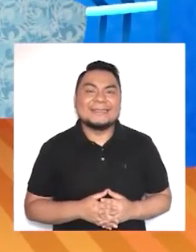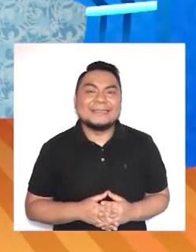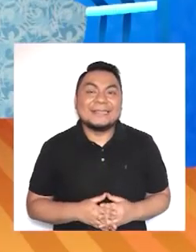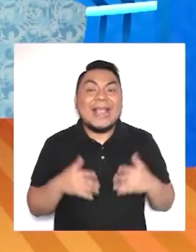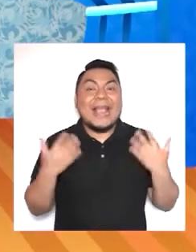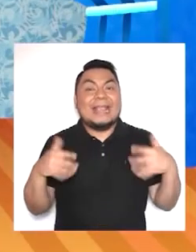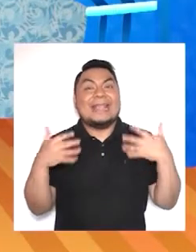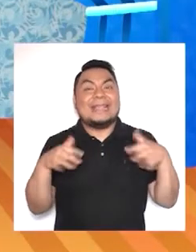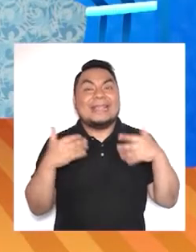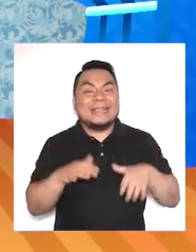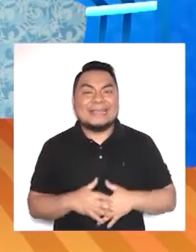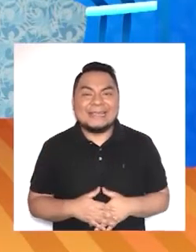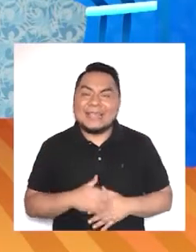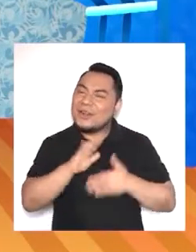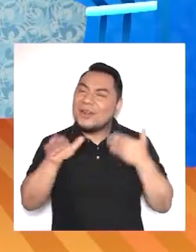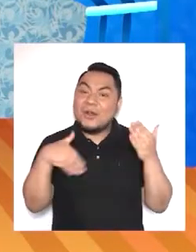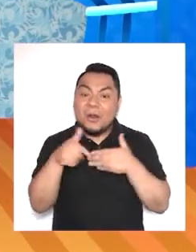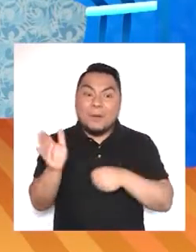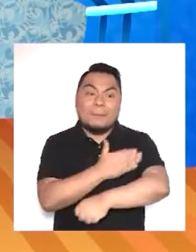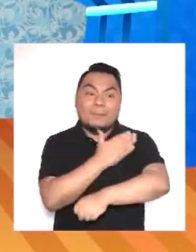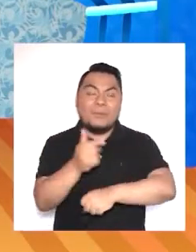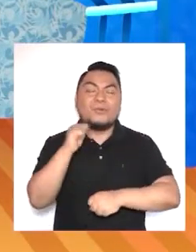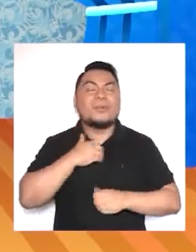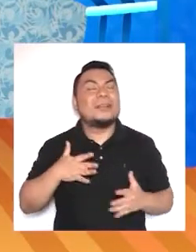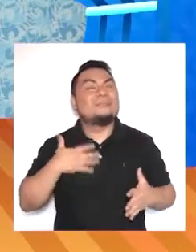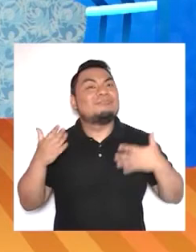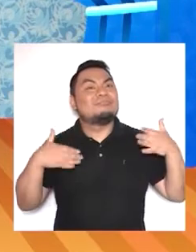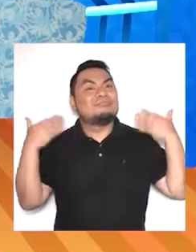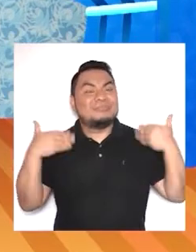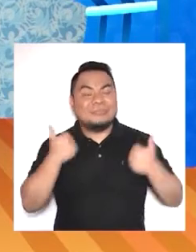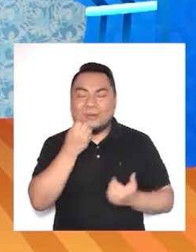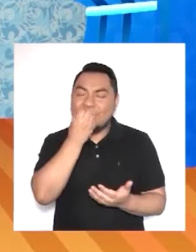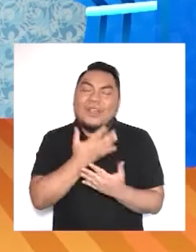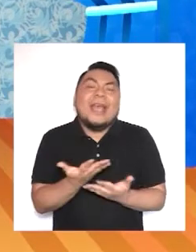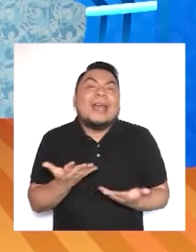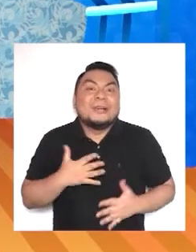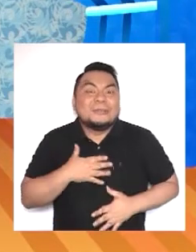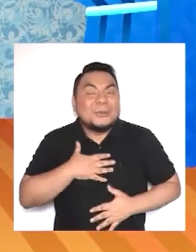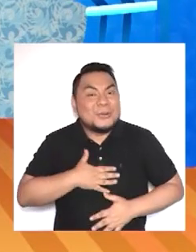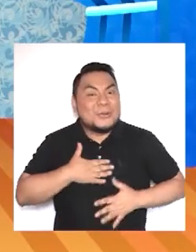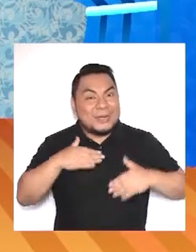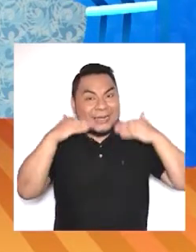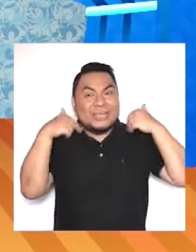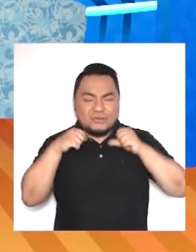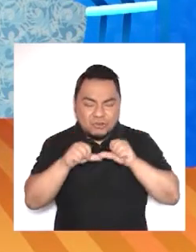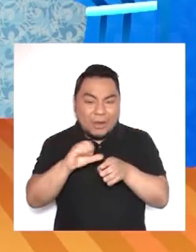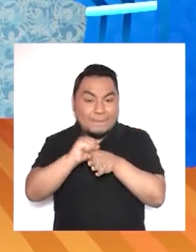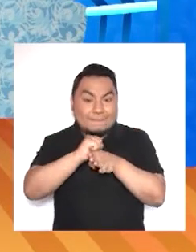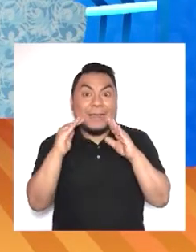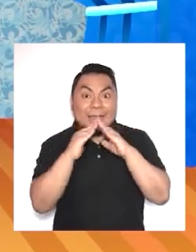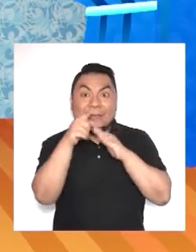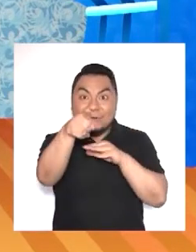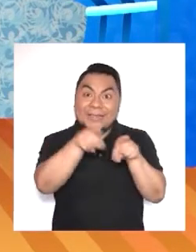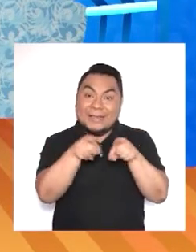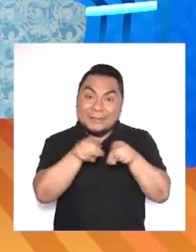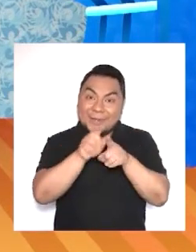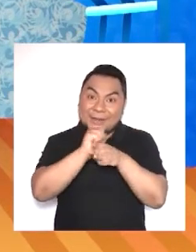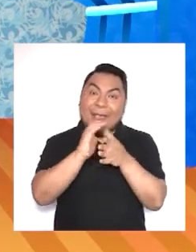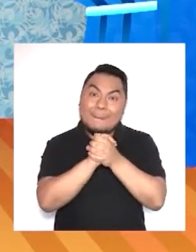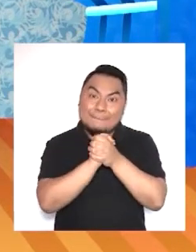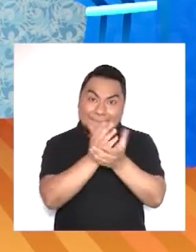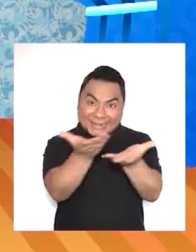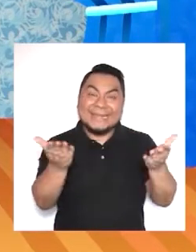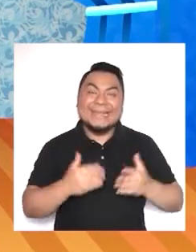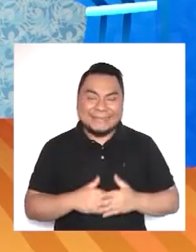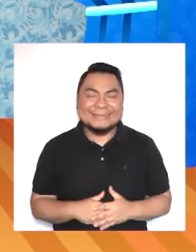¡Ay, ay, ay! Toda esta música me ha llenado de energía y de muy buen humor. Seguiré practicando en casa. ¿Ustedes también, amigas y